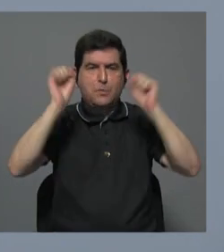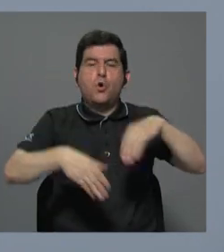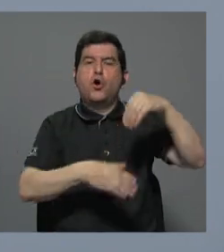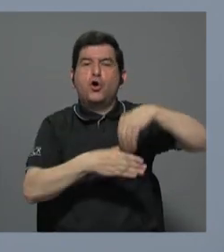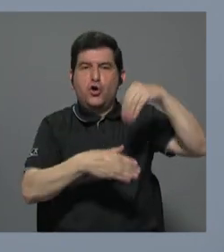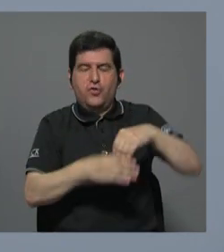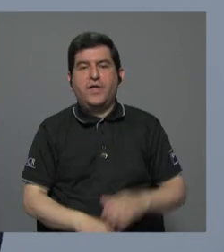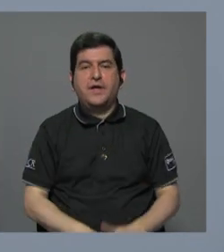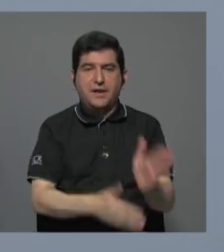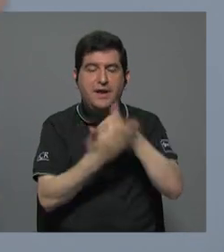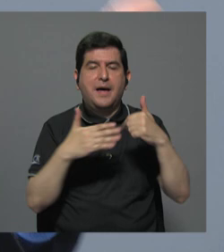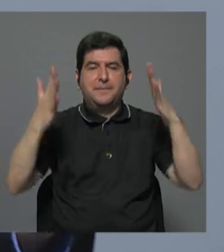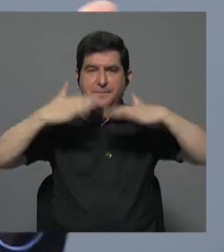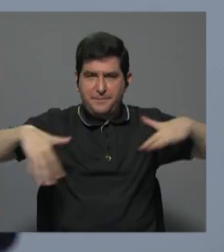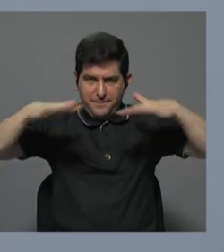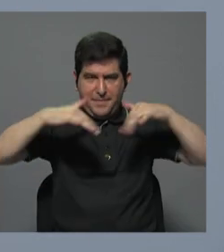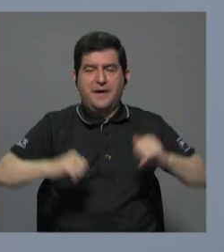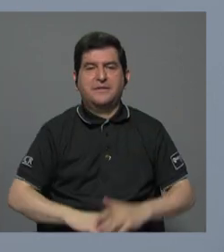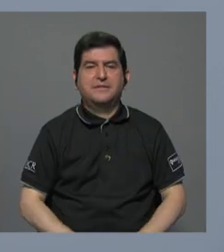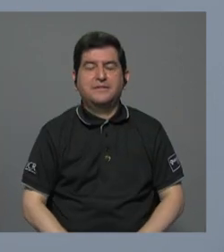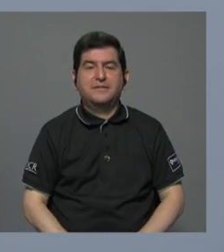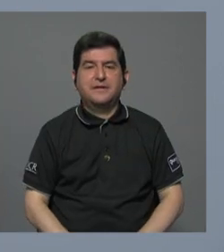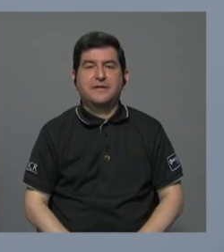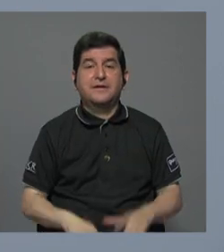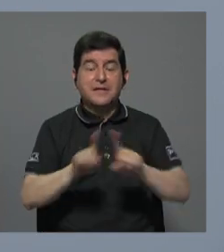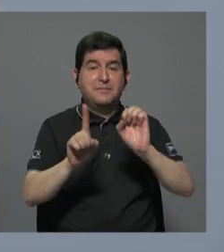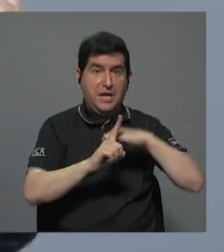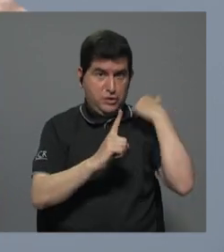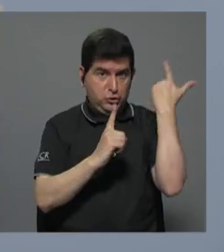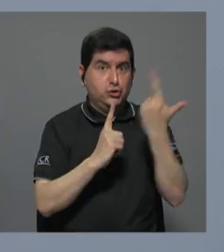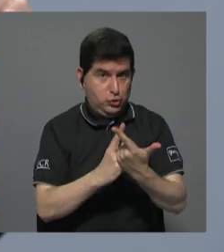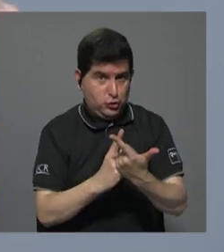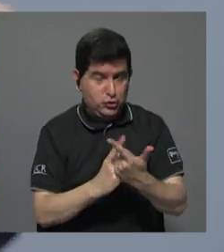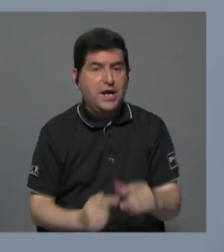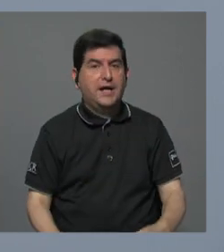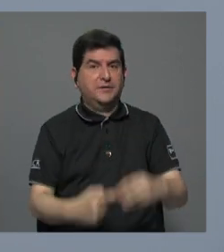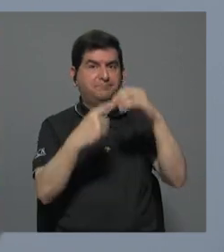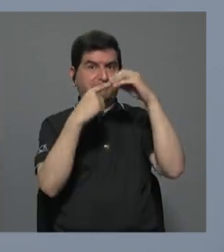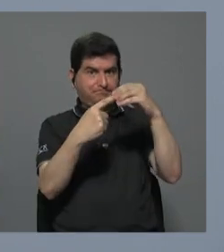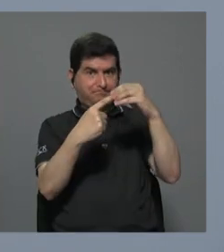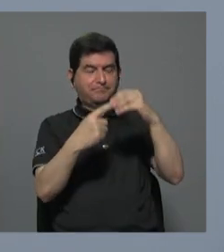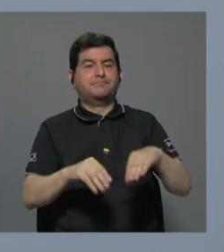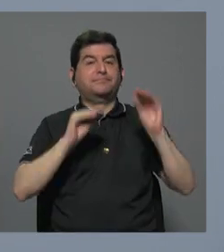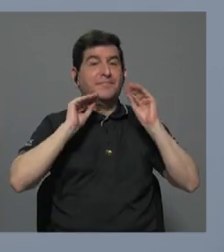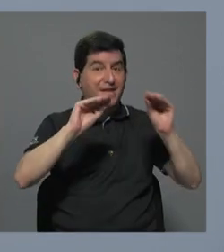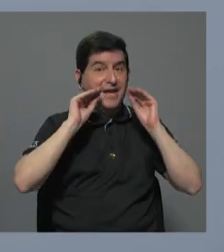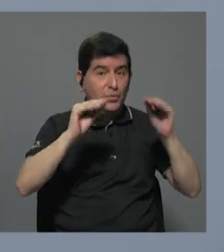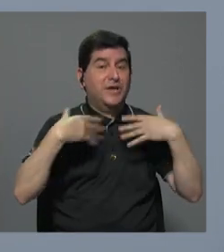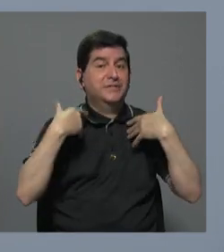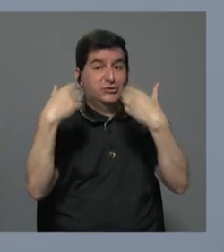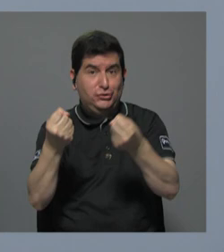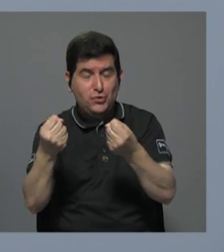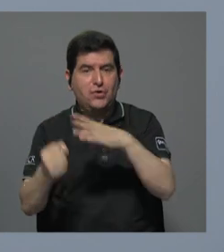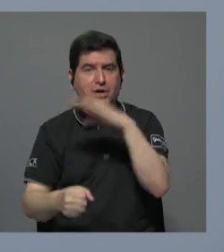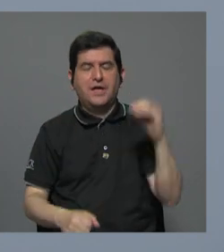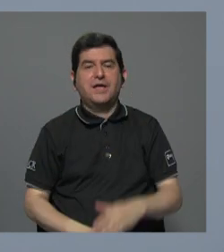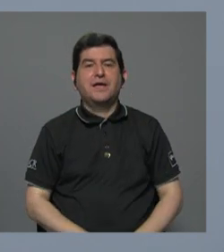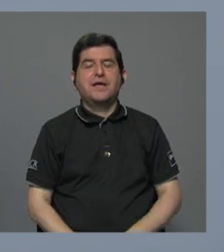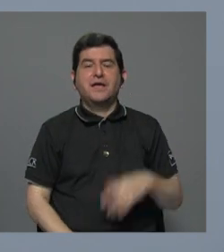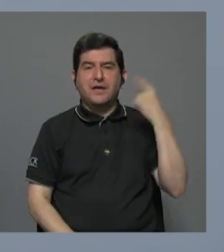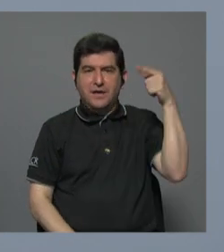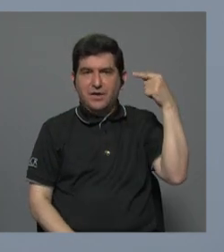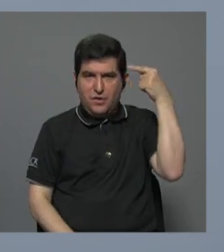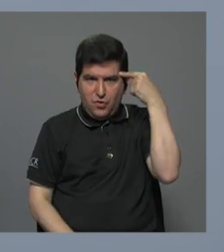invertir la parte de ambiente que sean farm en la parte social donde está la parte principalmente de educación y salud y la parte de government